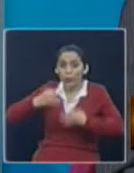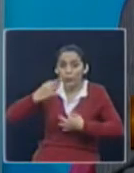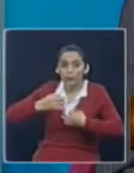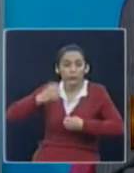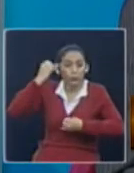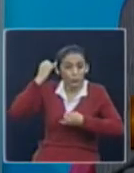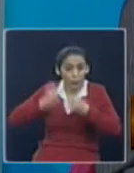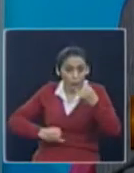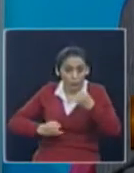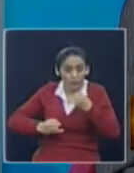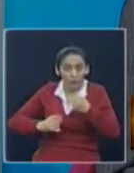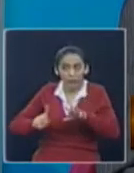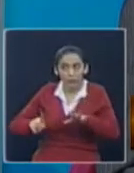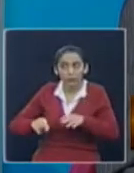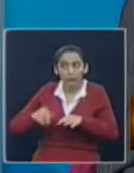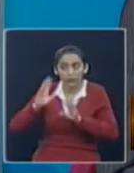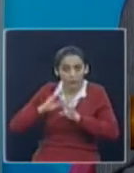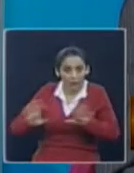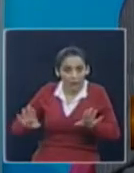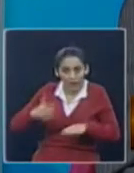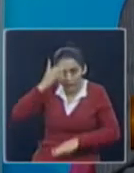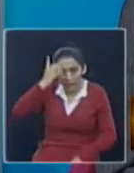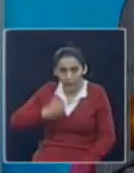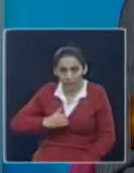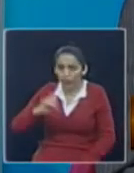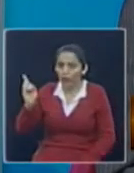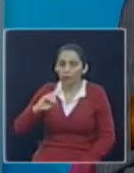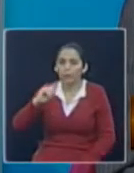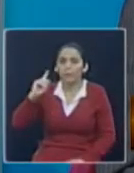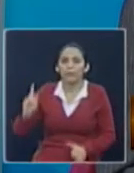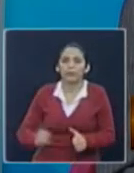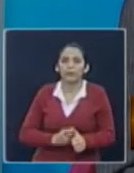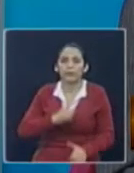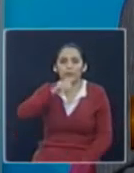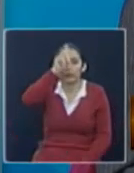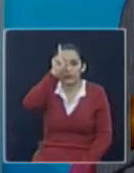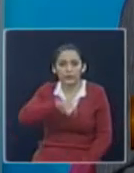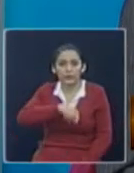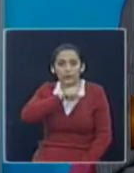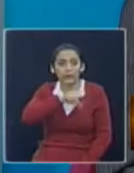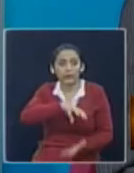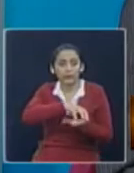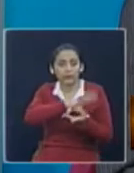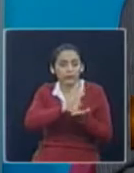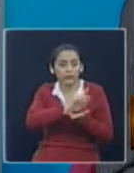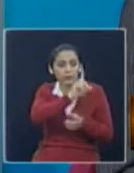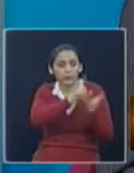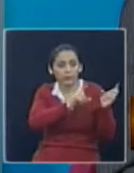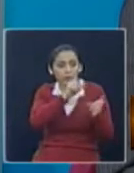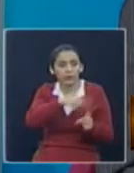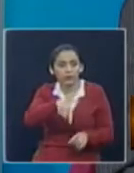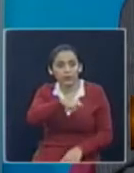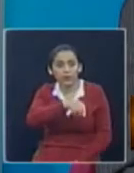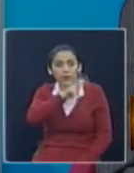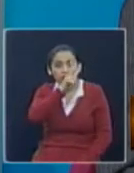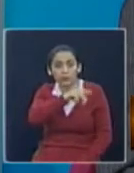haya autorización de la Asamblea con el voto afirmativo de 2/3 de sus integrantes.